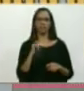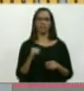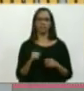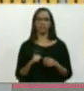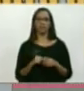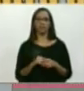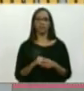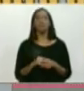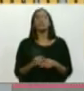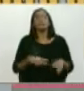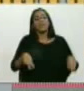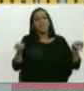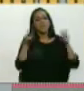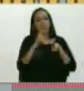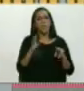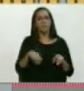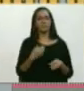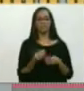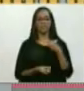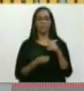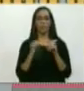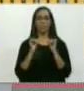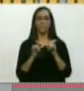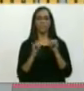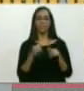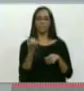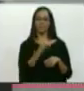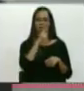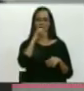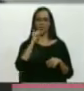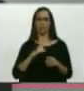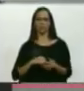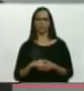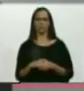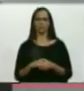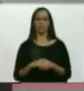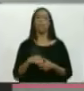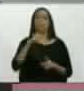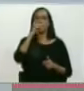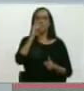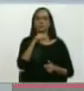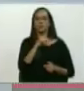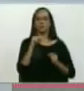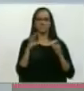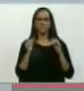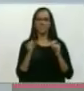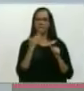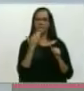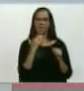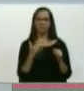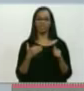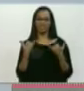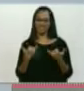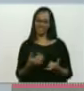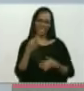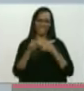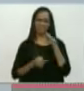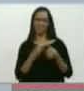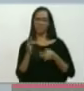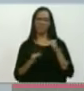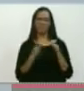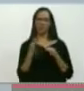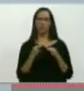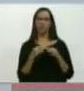se valoró la posibilidad de hacer lo mismo para matar a Nicolás Maduro. Maduro no entiende, algo que ya le explicó un importante